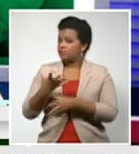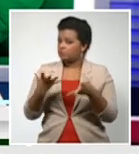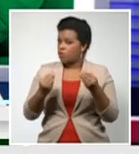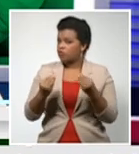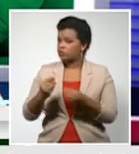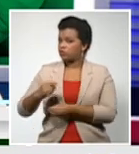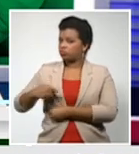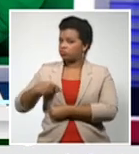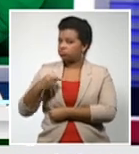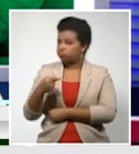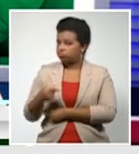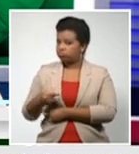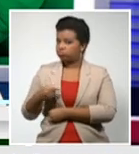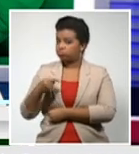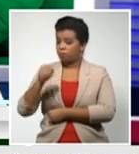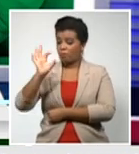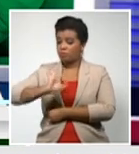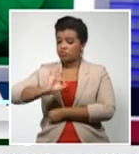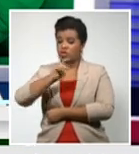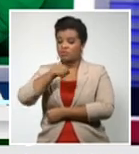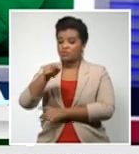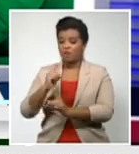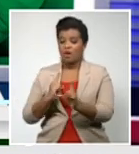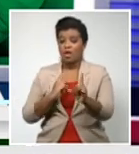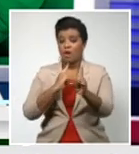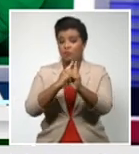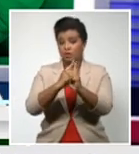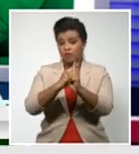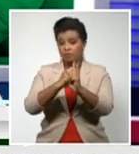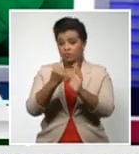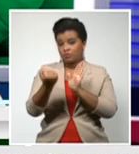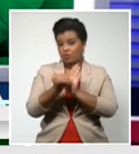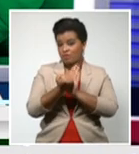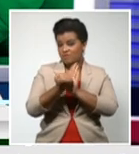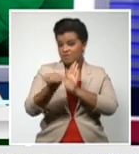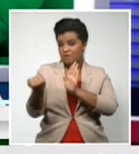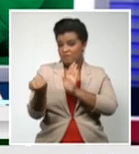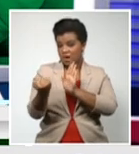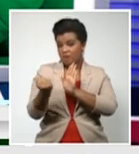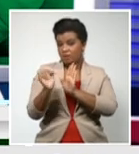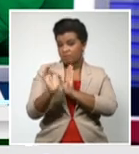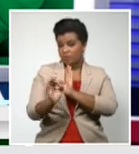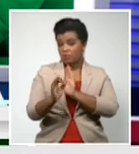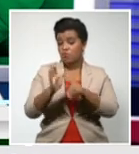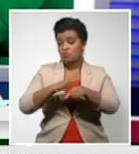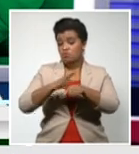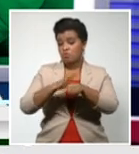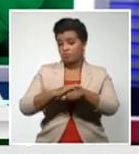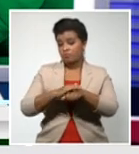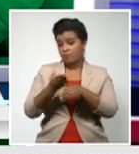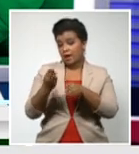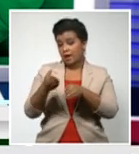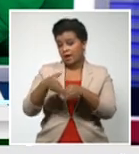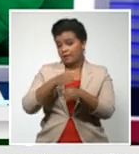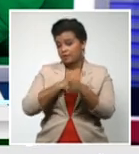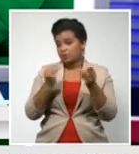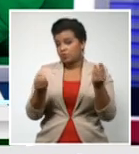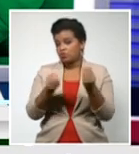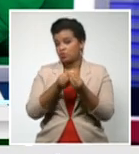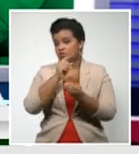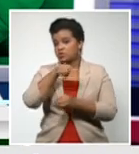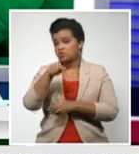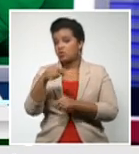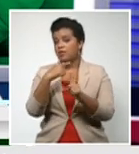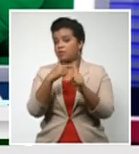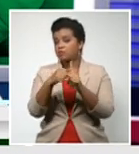este porciento de contactos, de casos confirmados o de casos que salen a punto de partida de estos contactos, pues